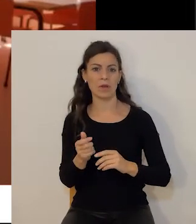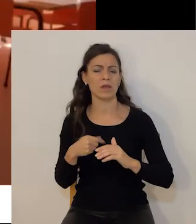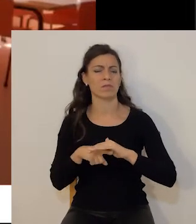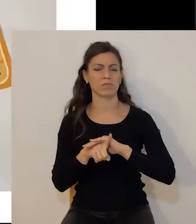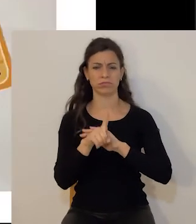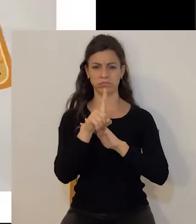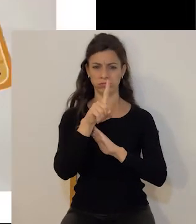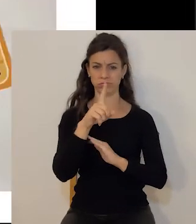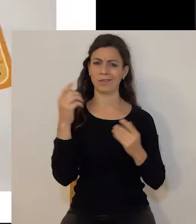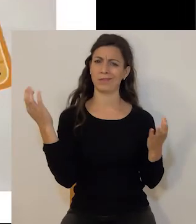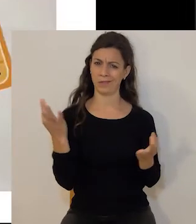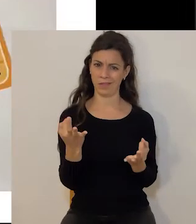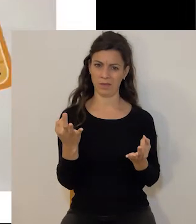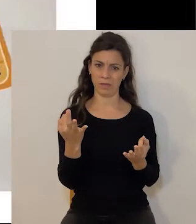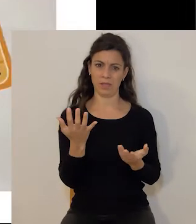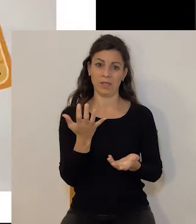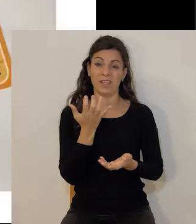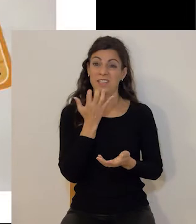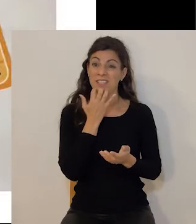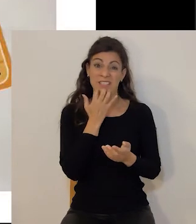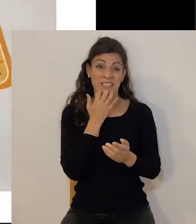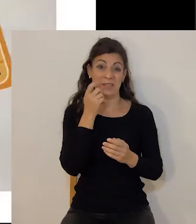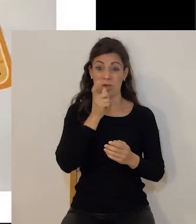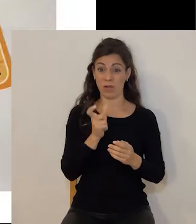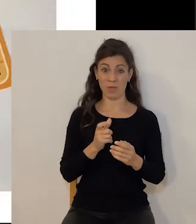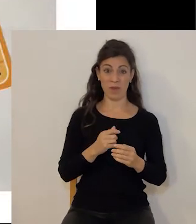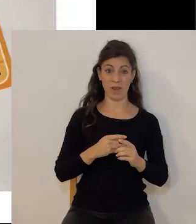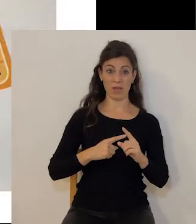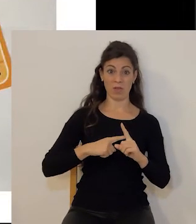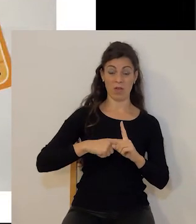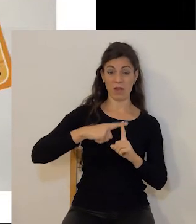desarrollado, si no, pues es prácticamente imposible, ¿no?